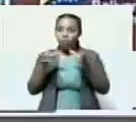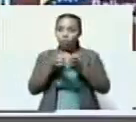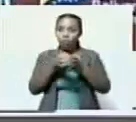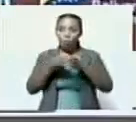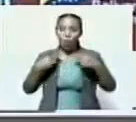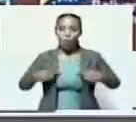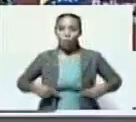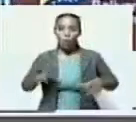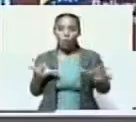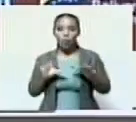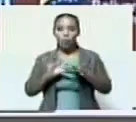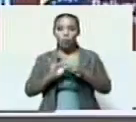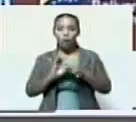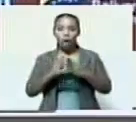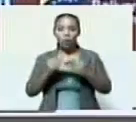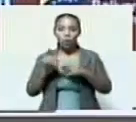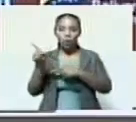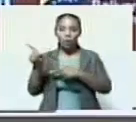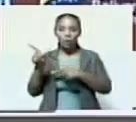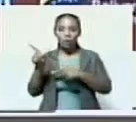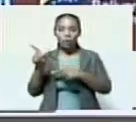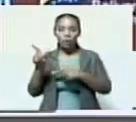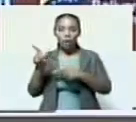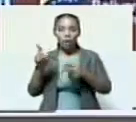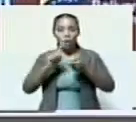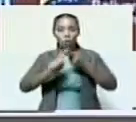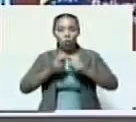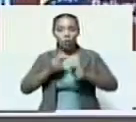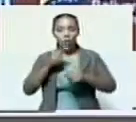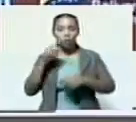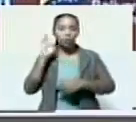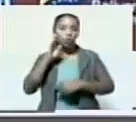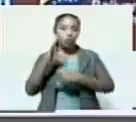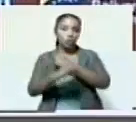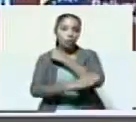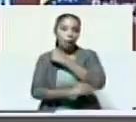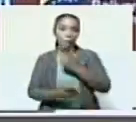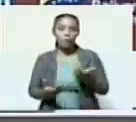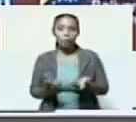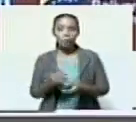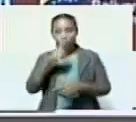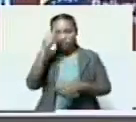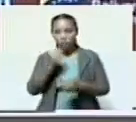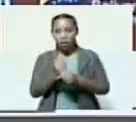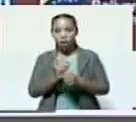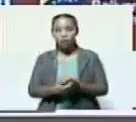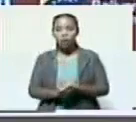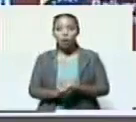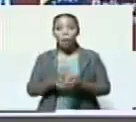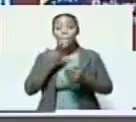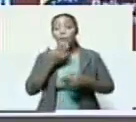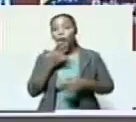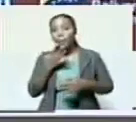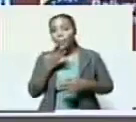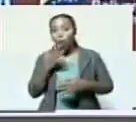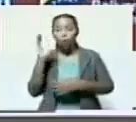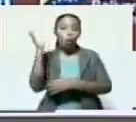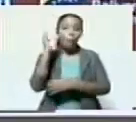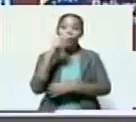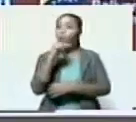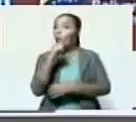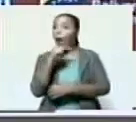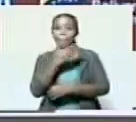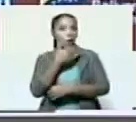humanos asociados a todas estas cosas, a todos estos delitos, pues. Entonces, por ejemplo, Colombia no tiene la